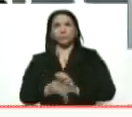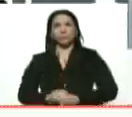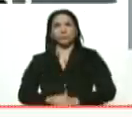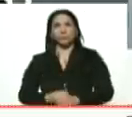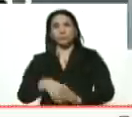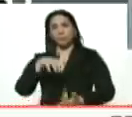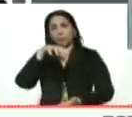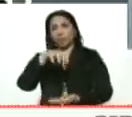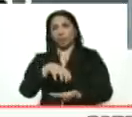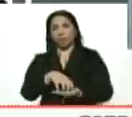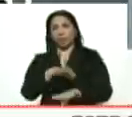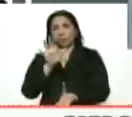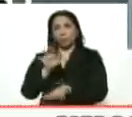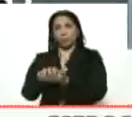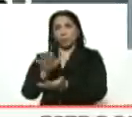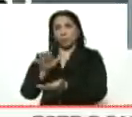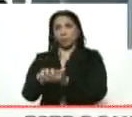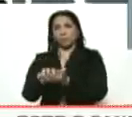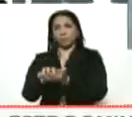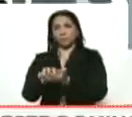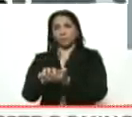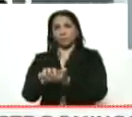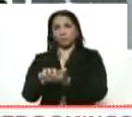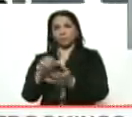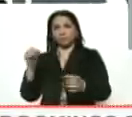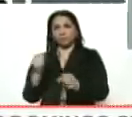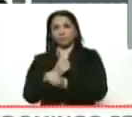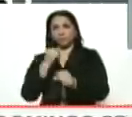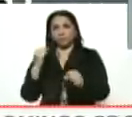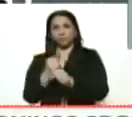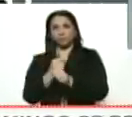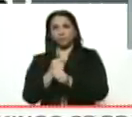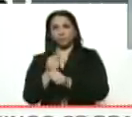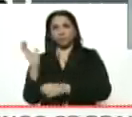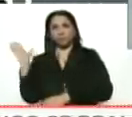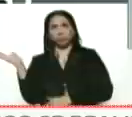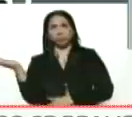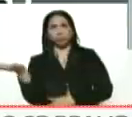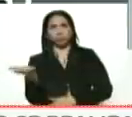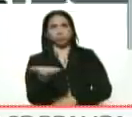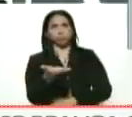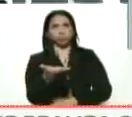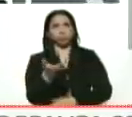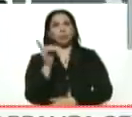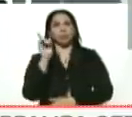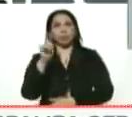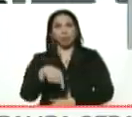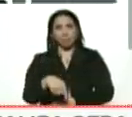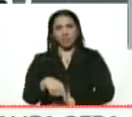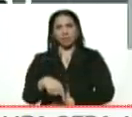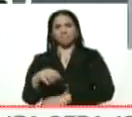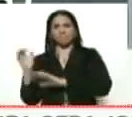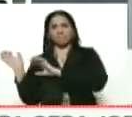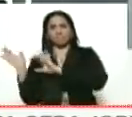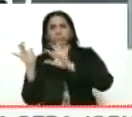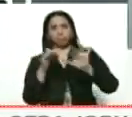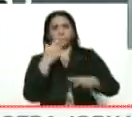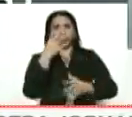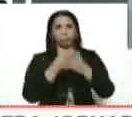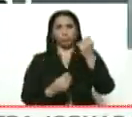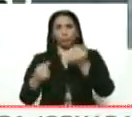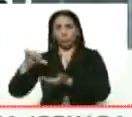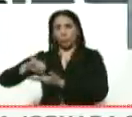estado Nueva Esparta, de oficio mesonero, procedente también de